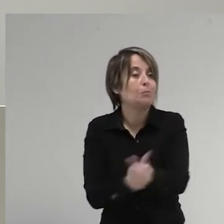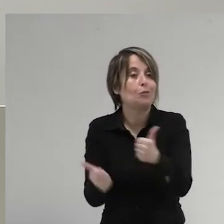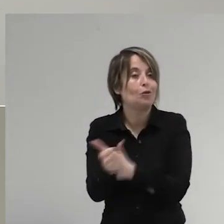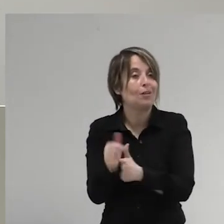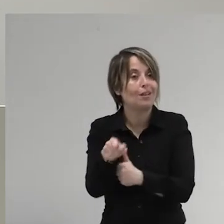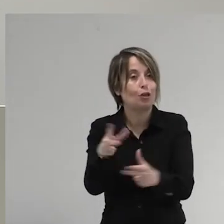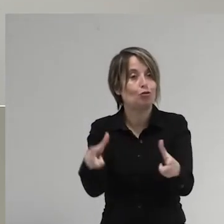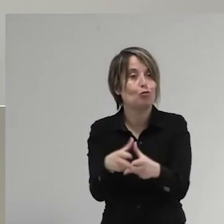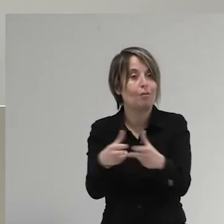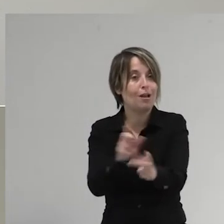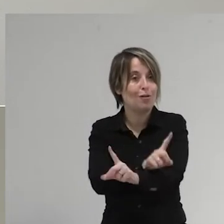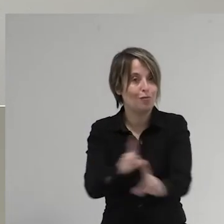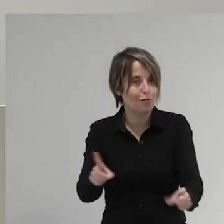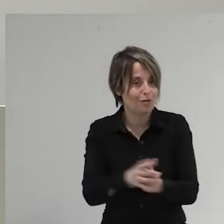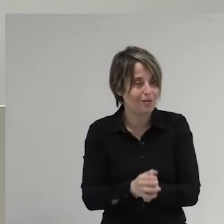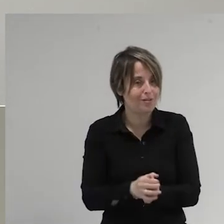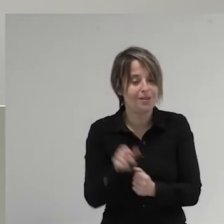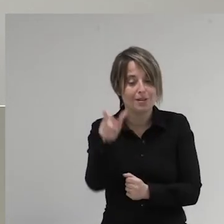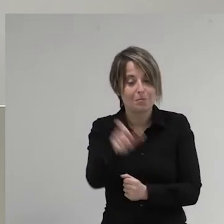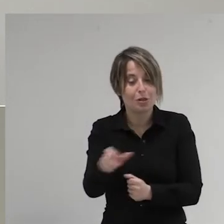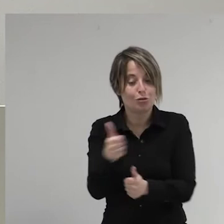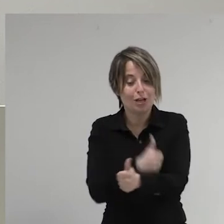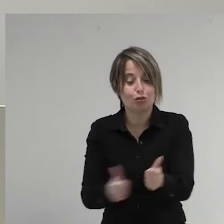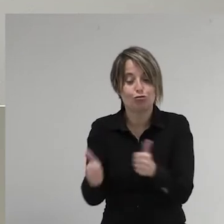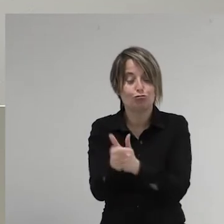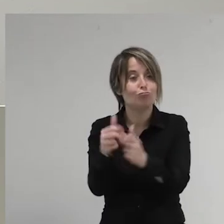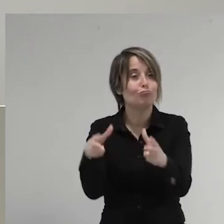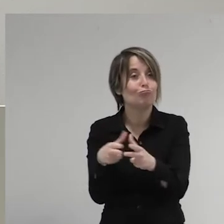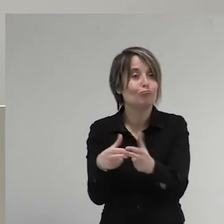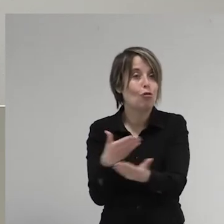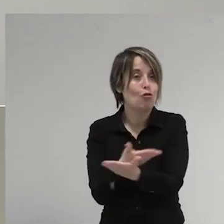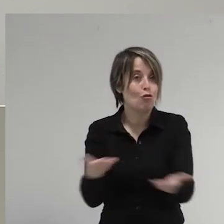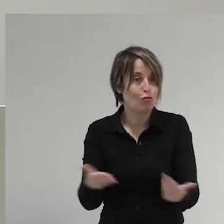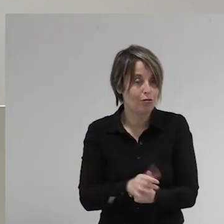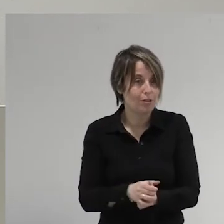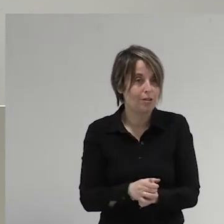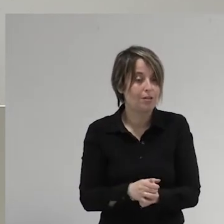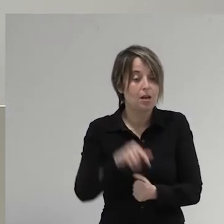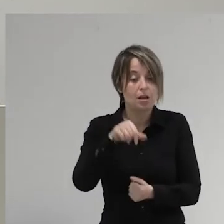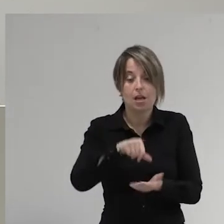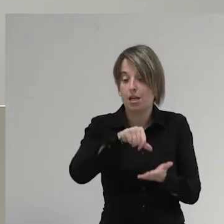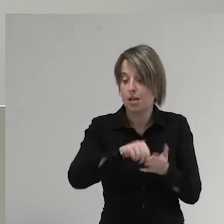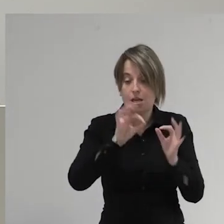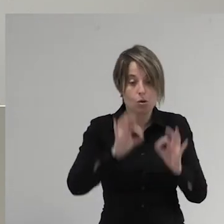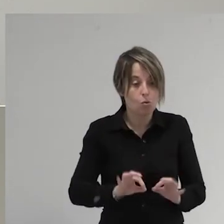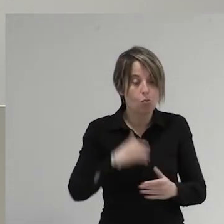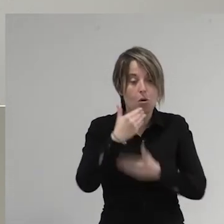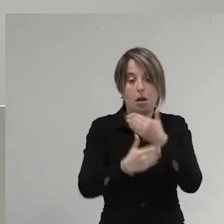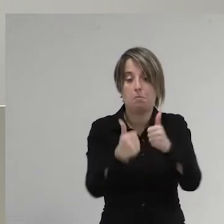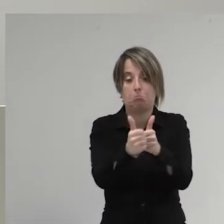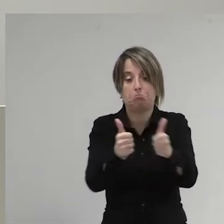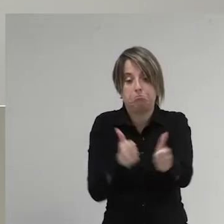prioritarias socialmente hablando, no son las prioritarias globalmente hablando. Y en lo local pues se reproduce esa